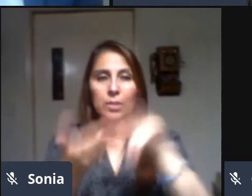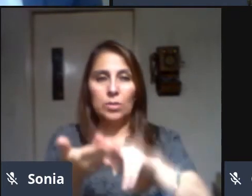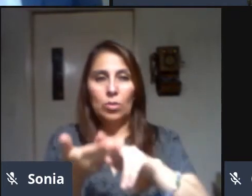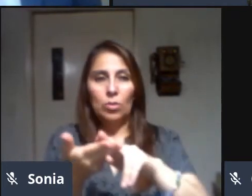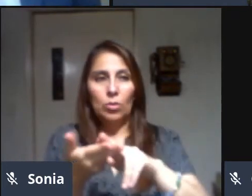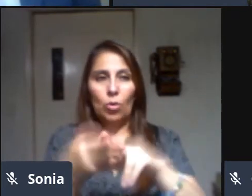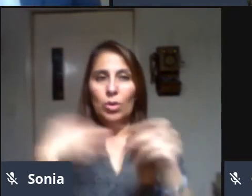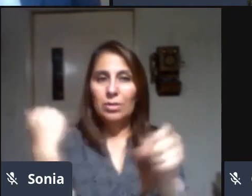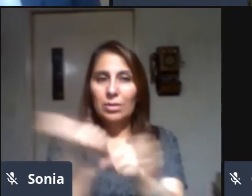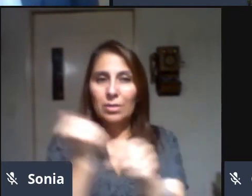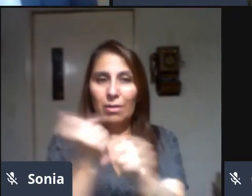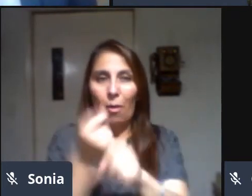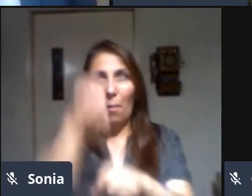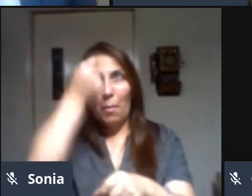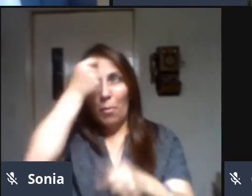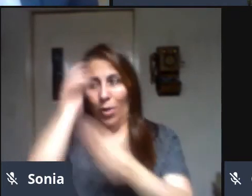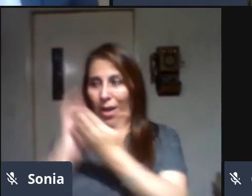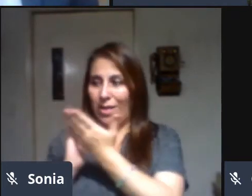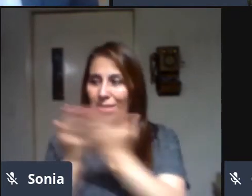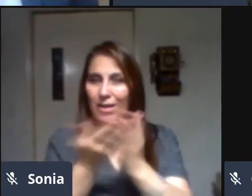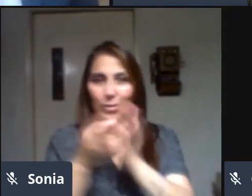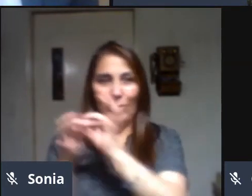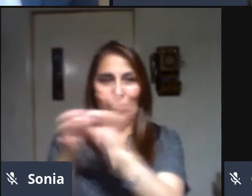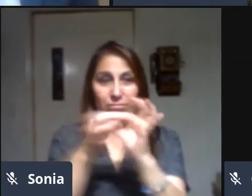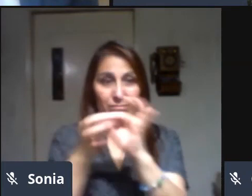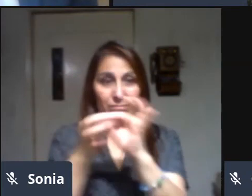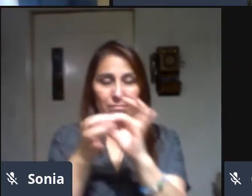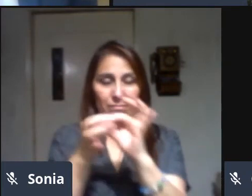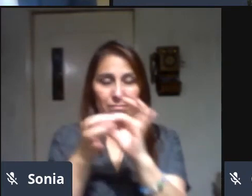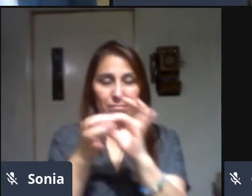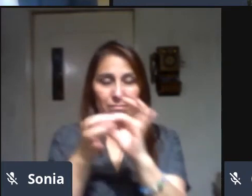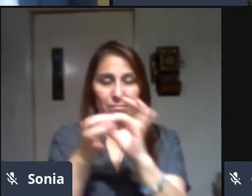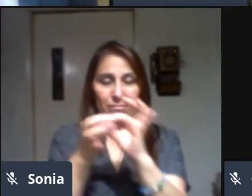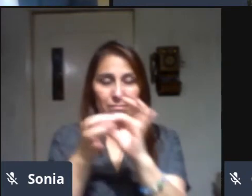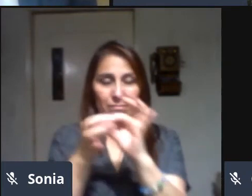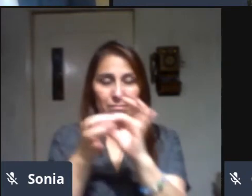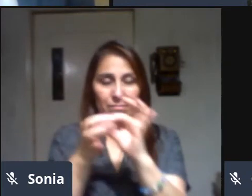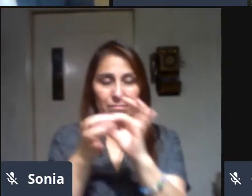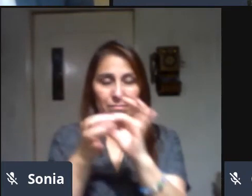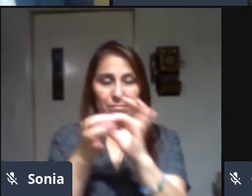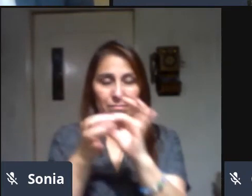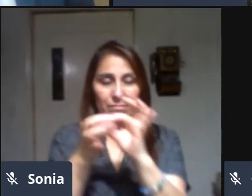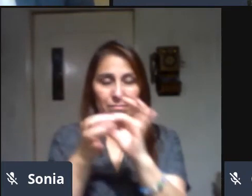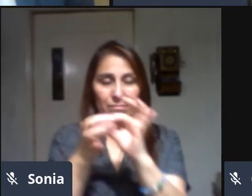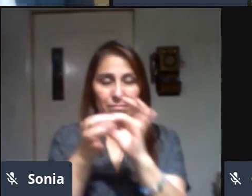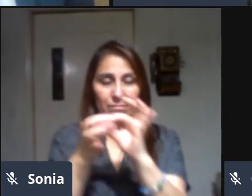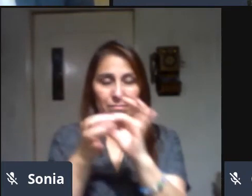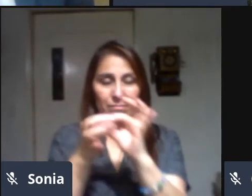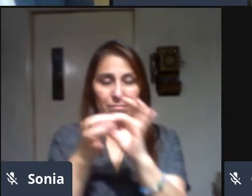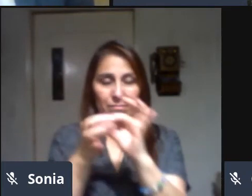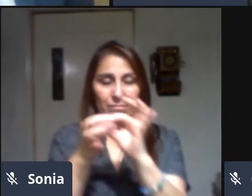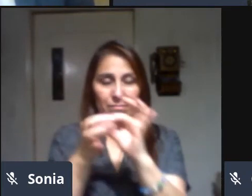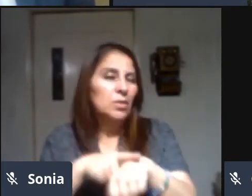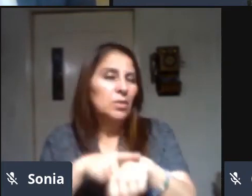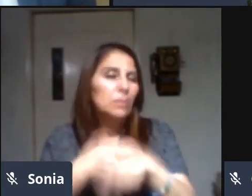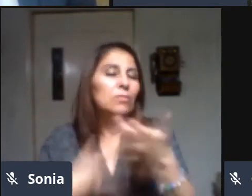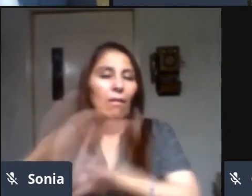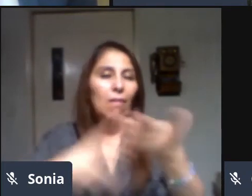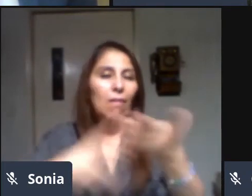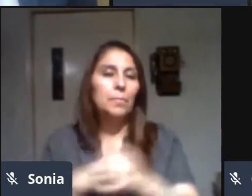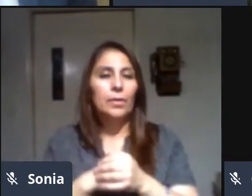memoria y literatura y queremos hablar en otras ocasiones no con misa